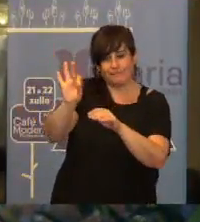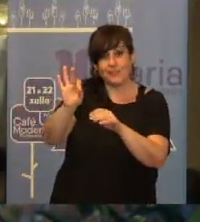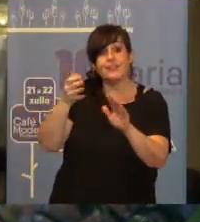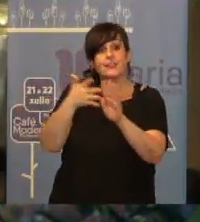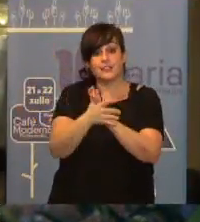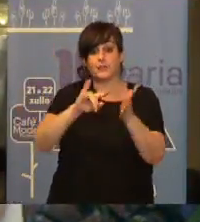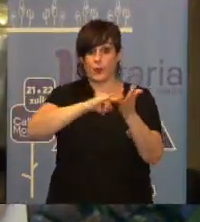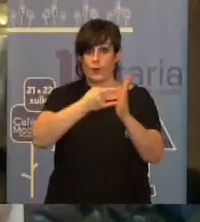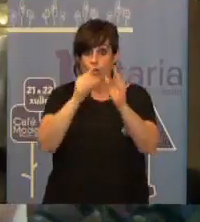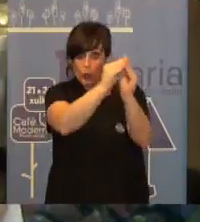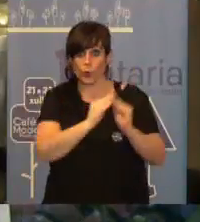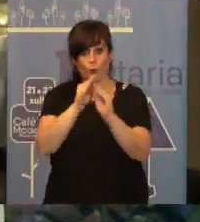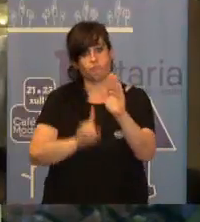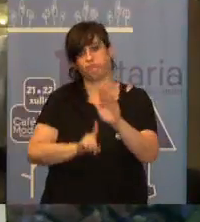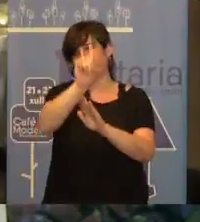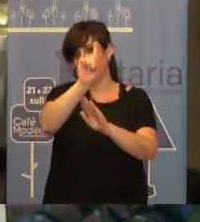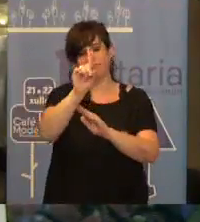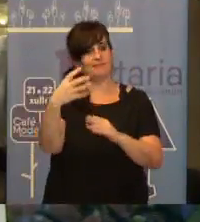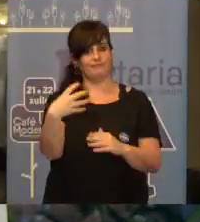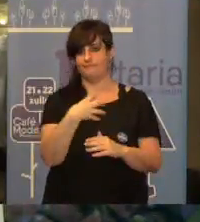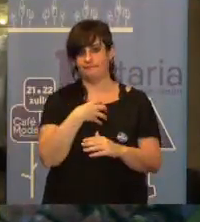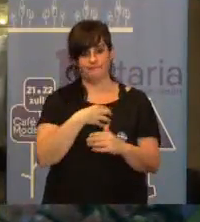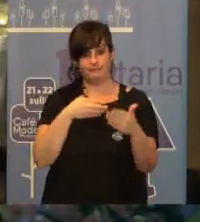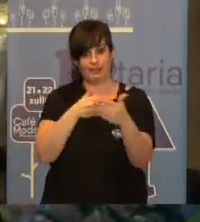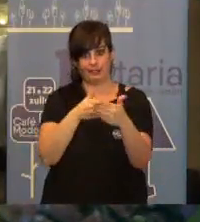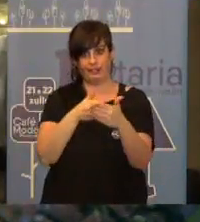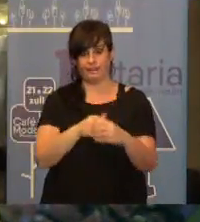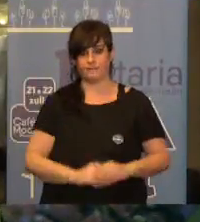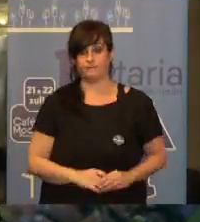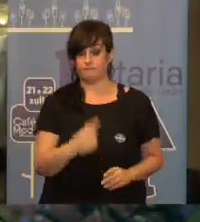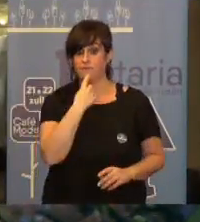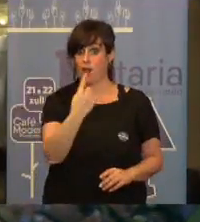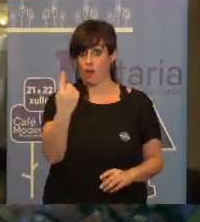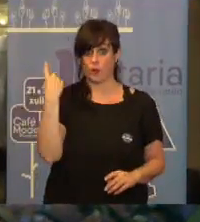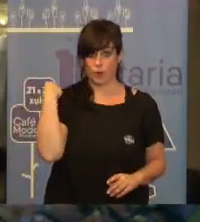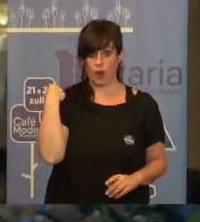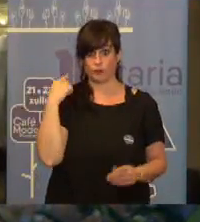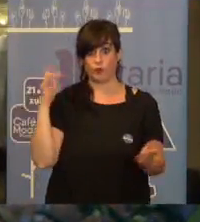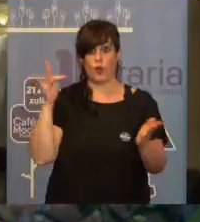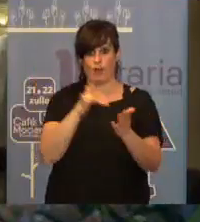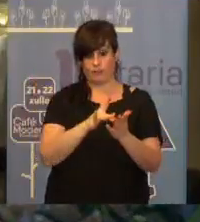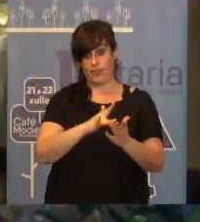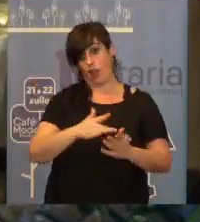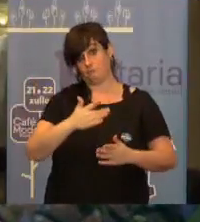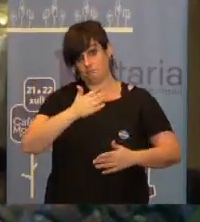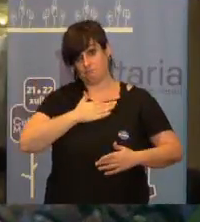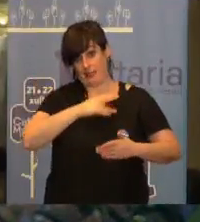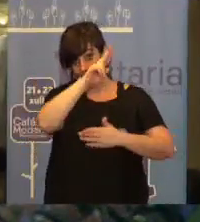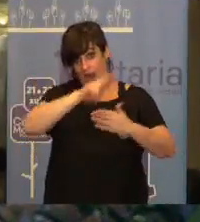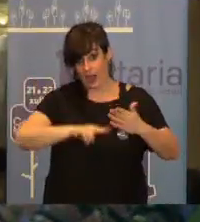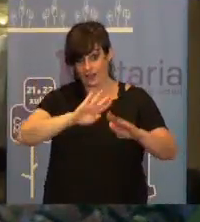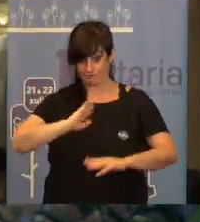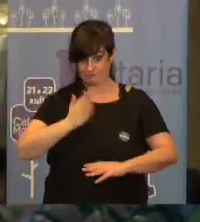nun proxecto común. Hai un ano, o día seguinte ao da Patria Galega, dicíanos Xosé